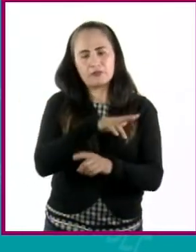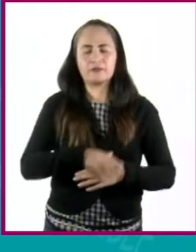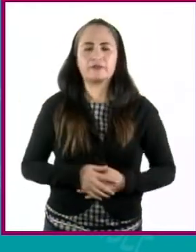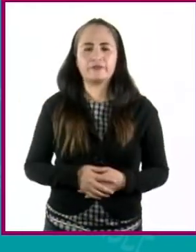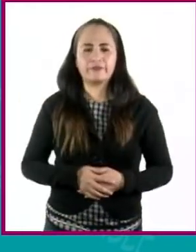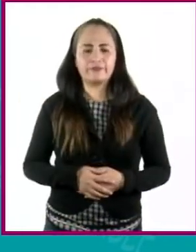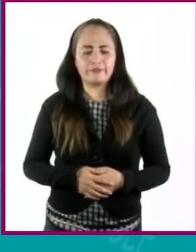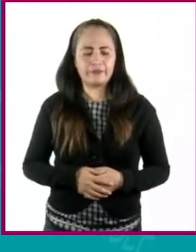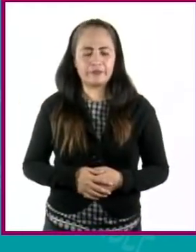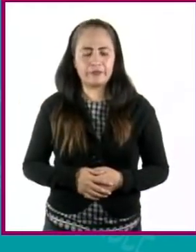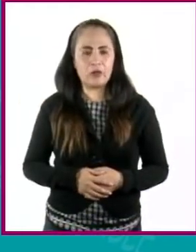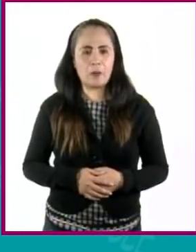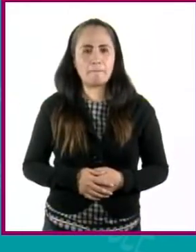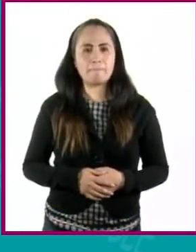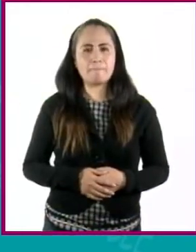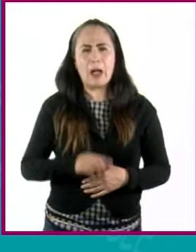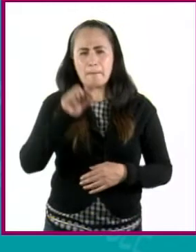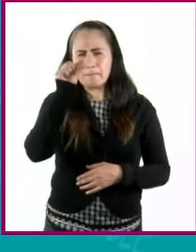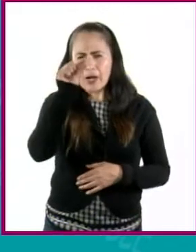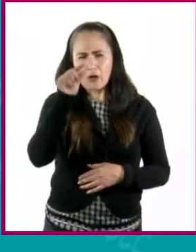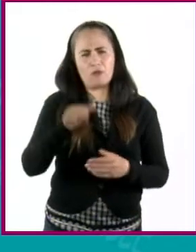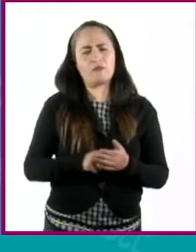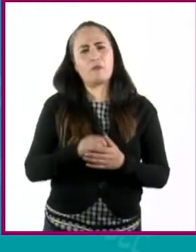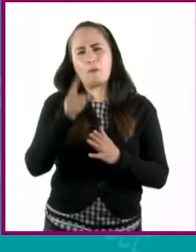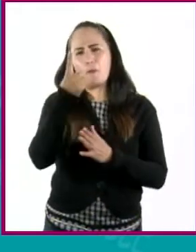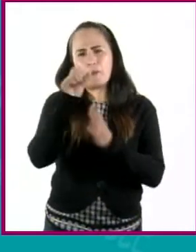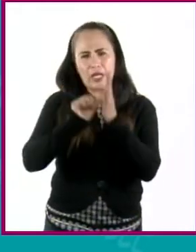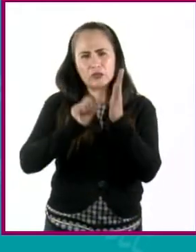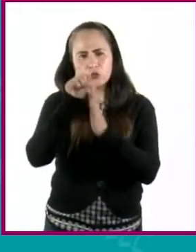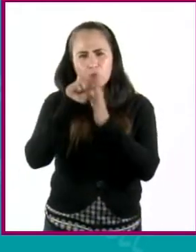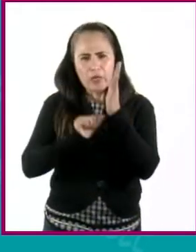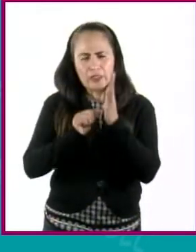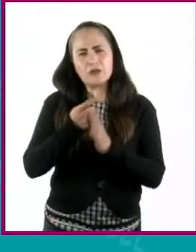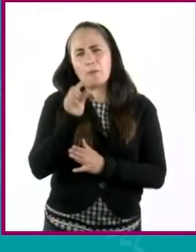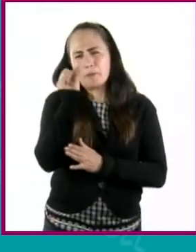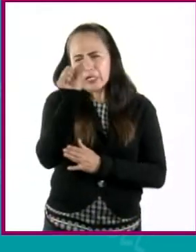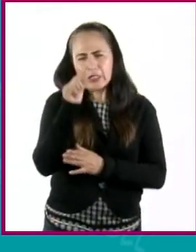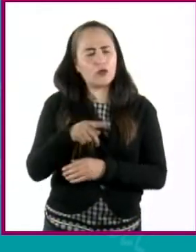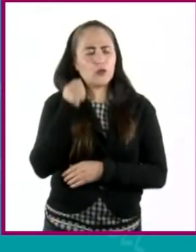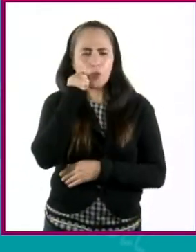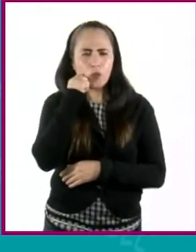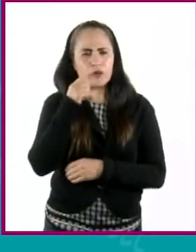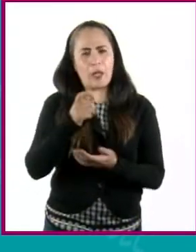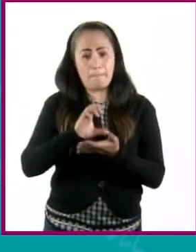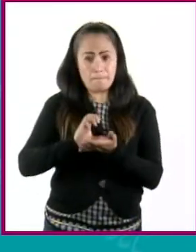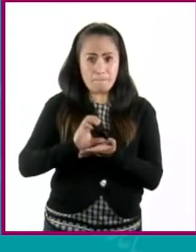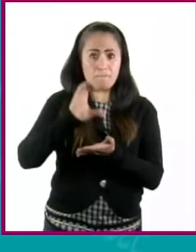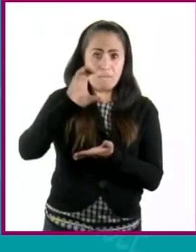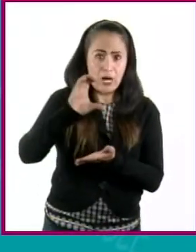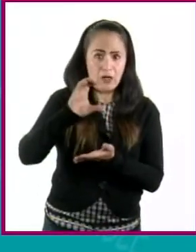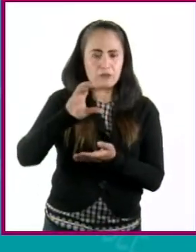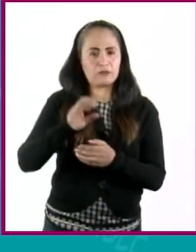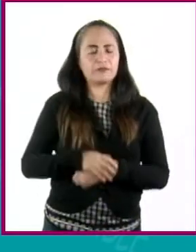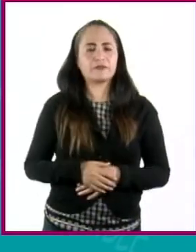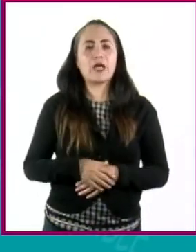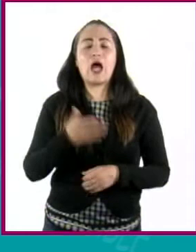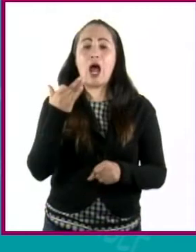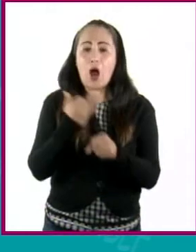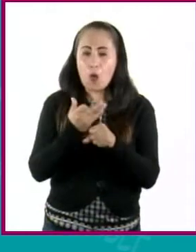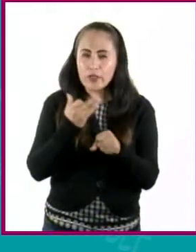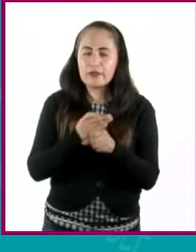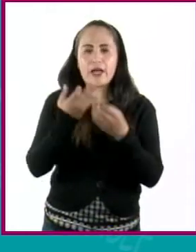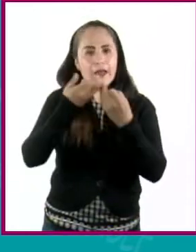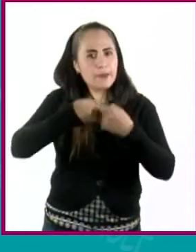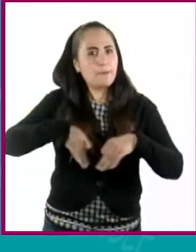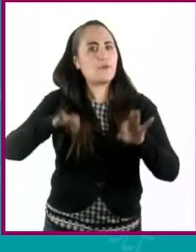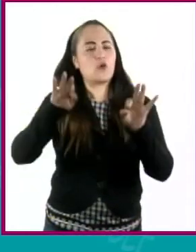Podemos ver que el pago mensual cada vez es más pequeño, aunque el costo final sea más grande. Desde ahora es importante, muy